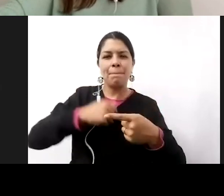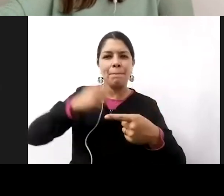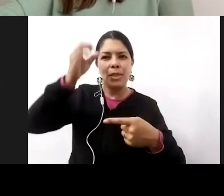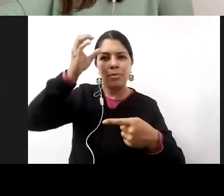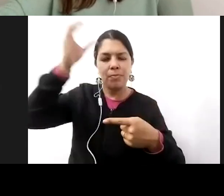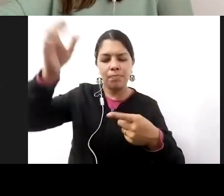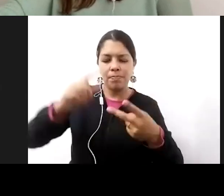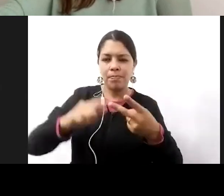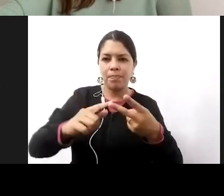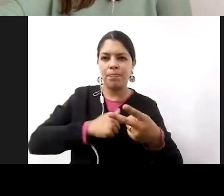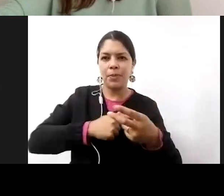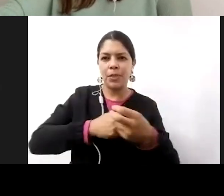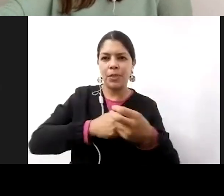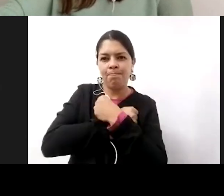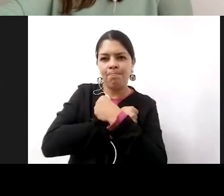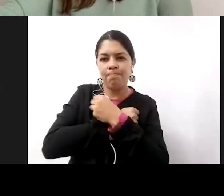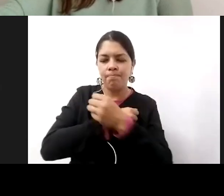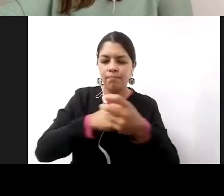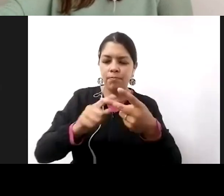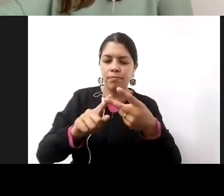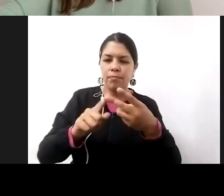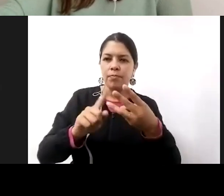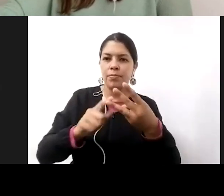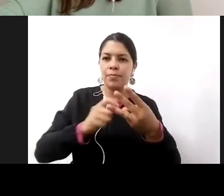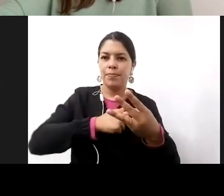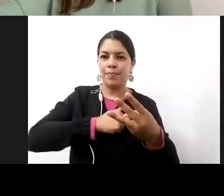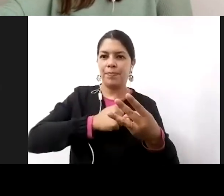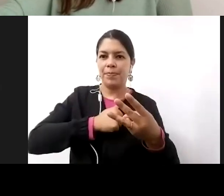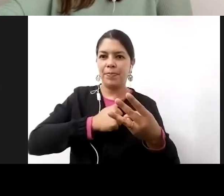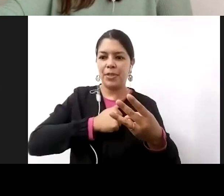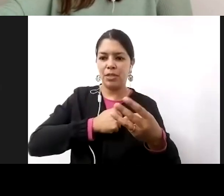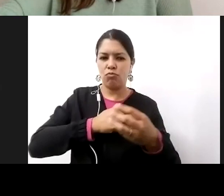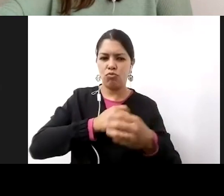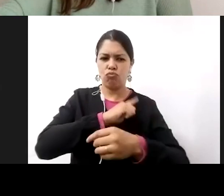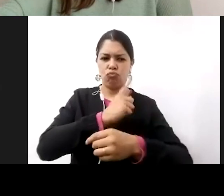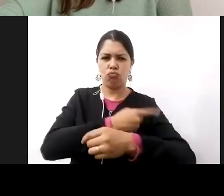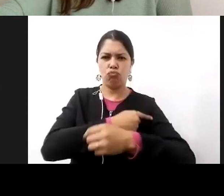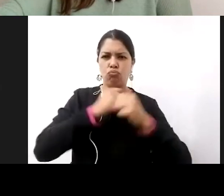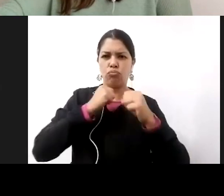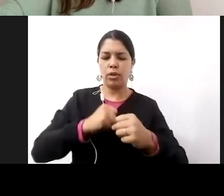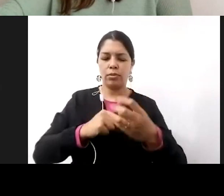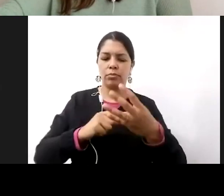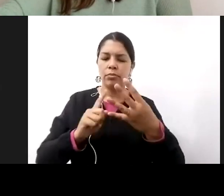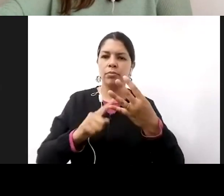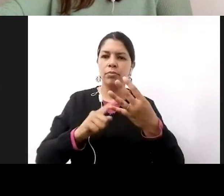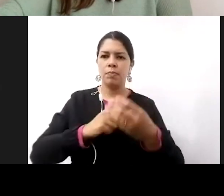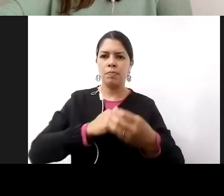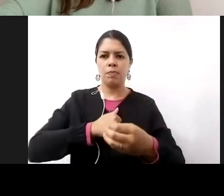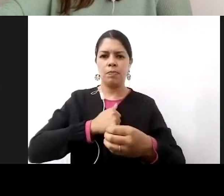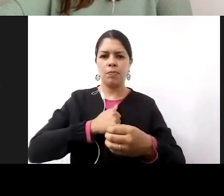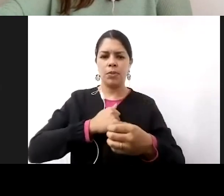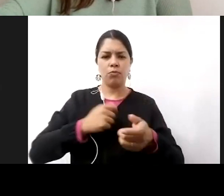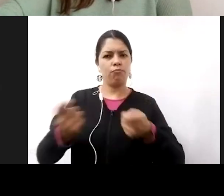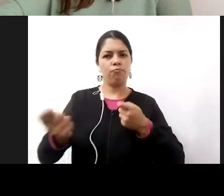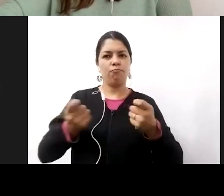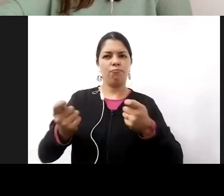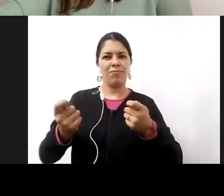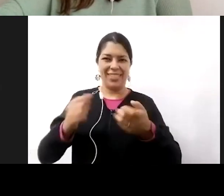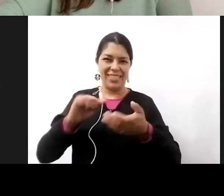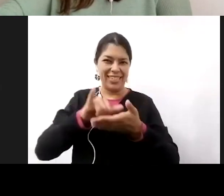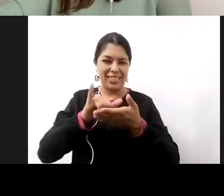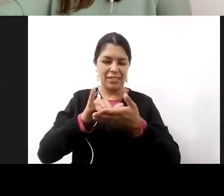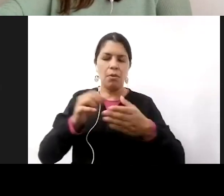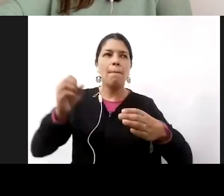con ustedes mismos? ¿Qué tanta confianza se tienen? ¿Y qué tan buenos son para regularse? ¿Sí? De